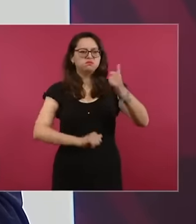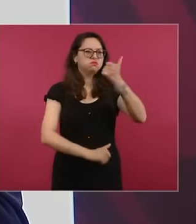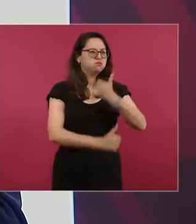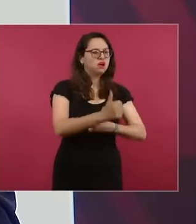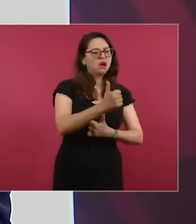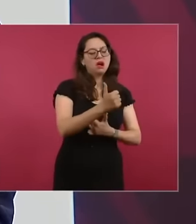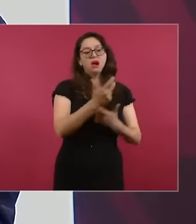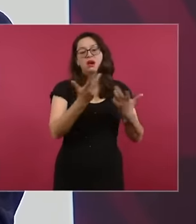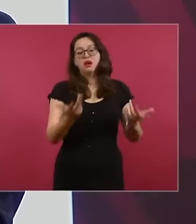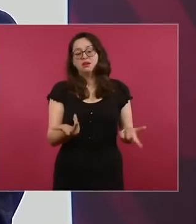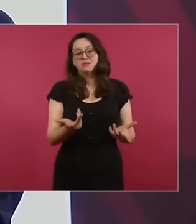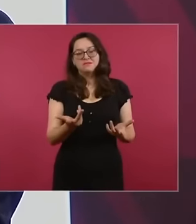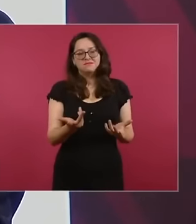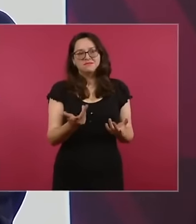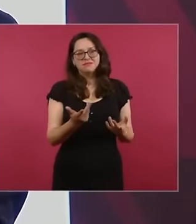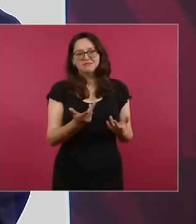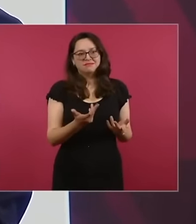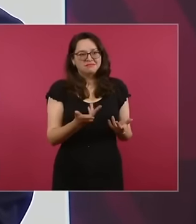Y